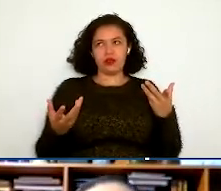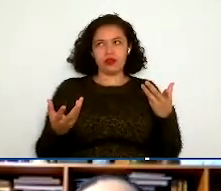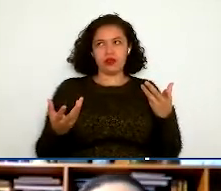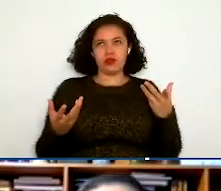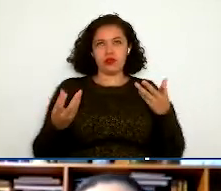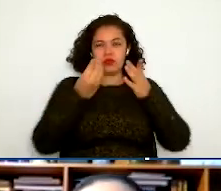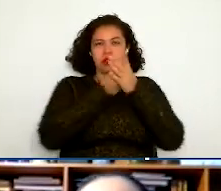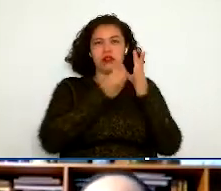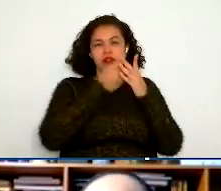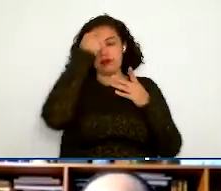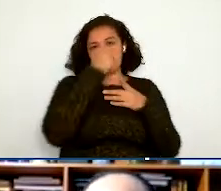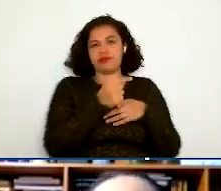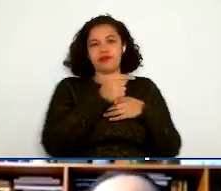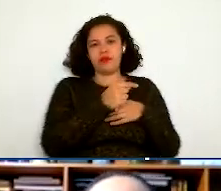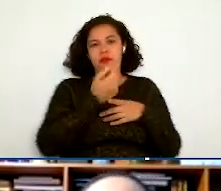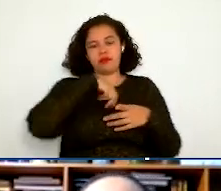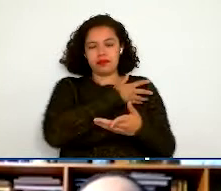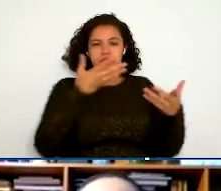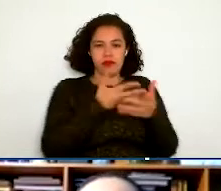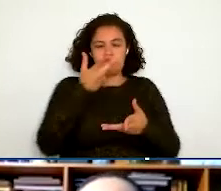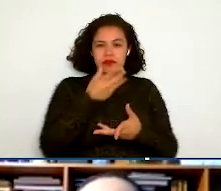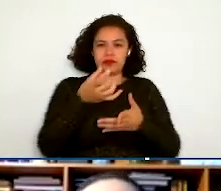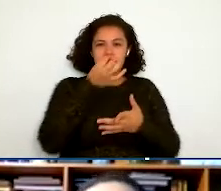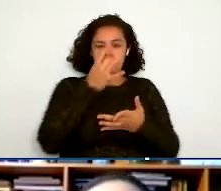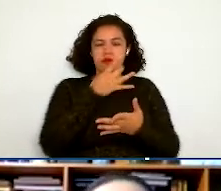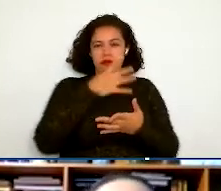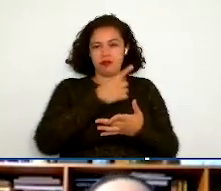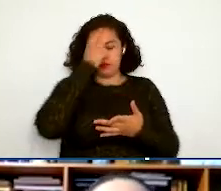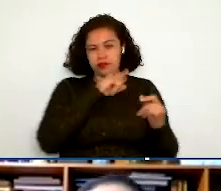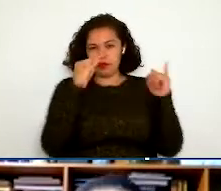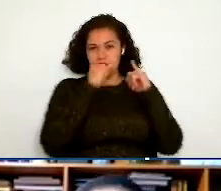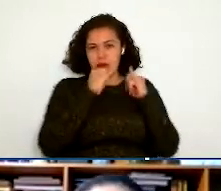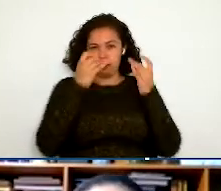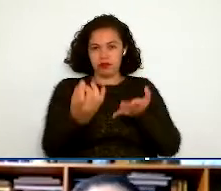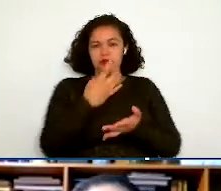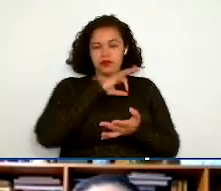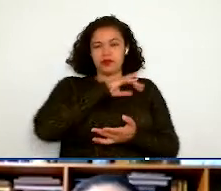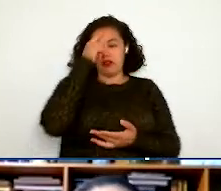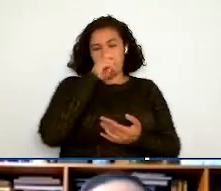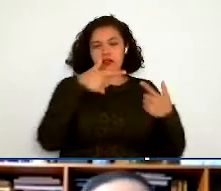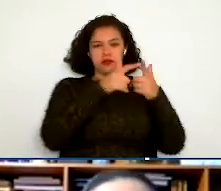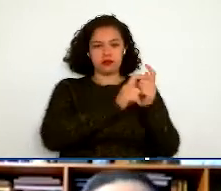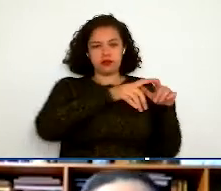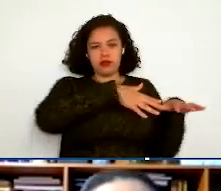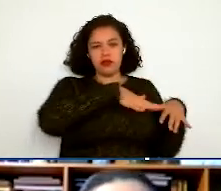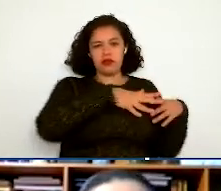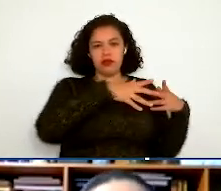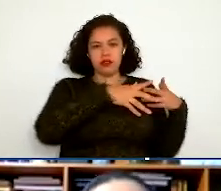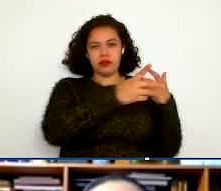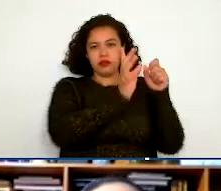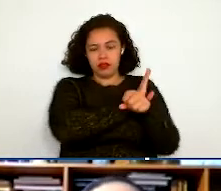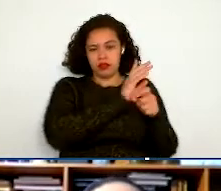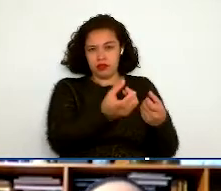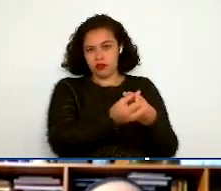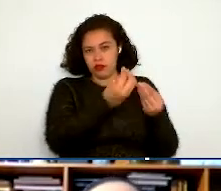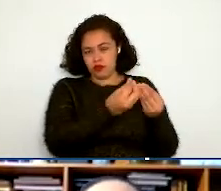nos puede generar y nos puede reportar incluso a nivel institucional, pero también con la población, grandes beneficios.